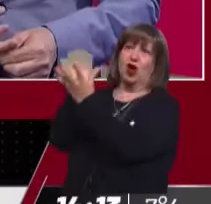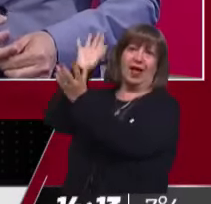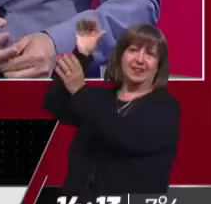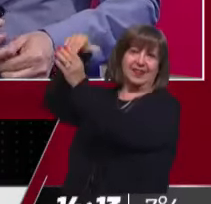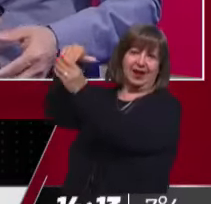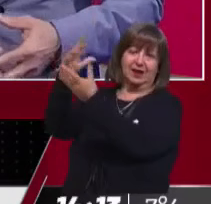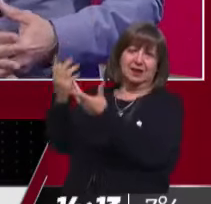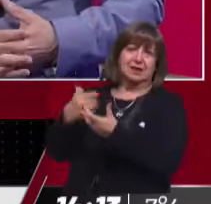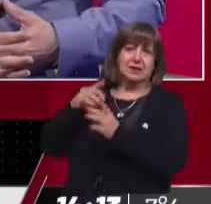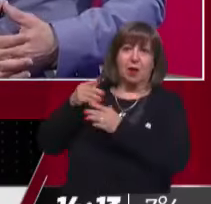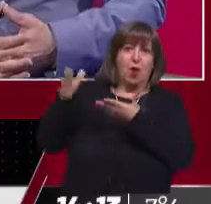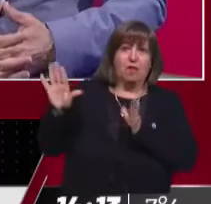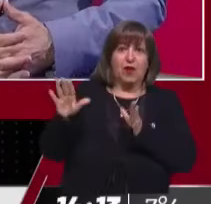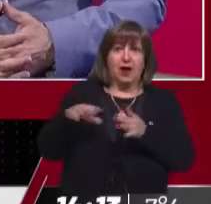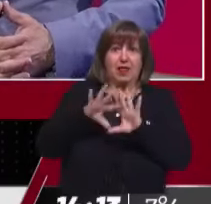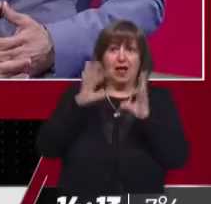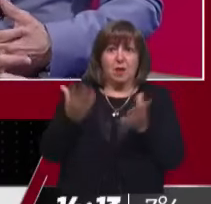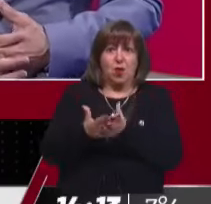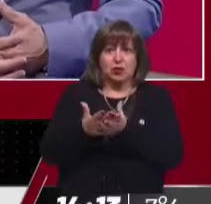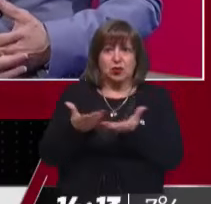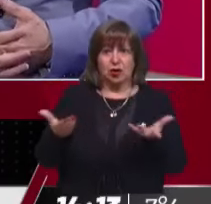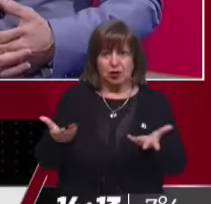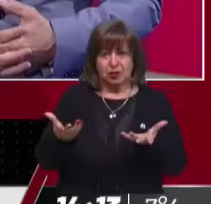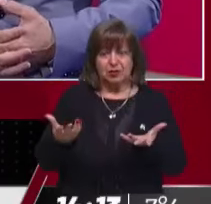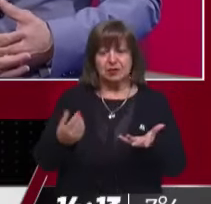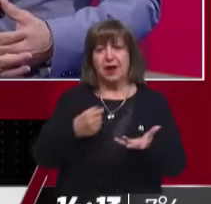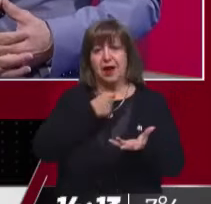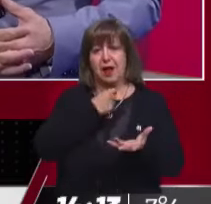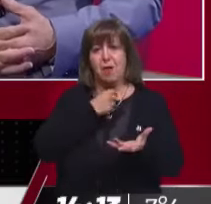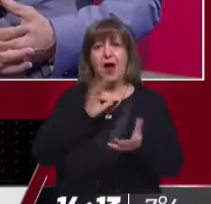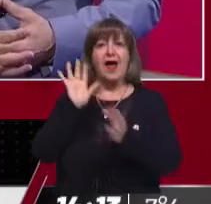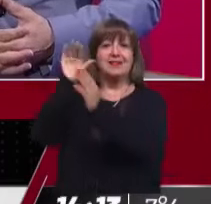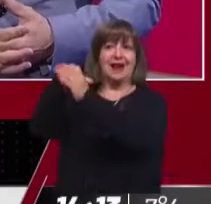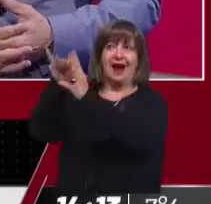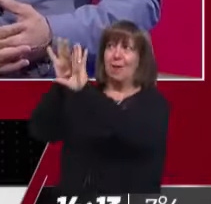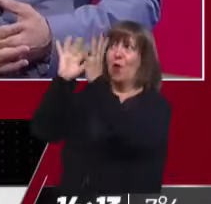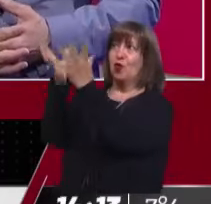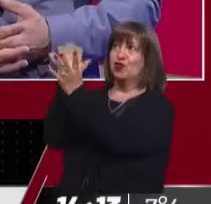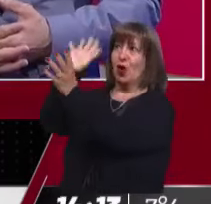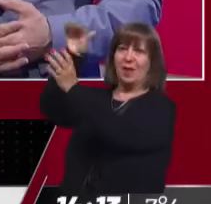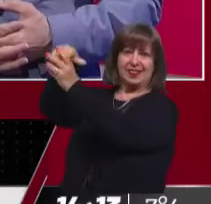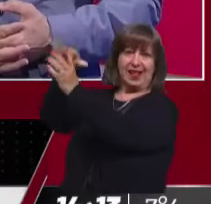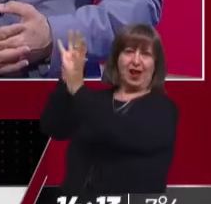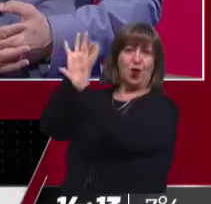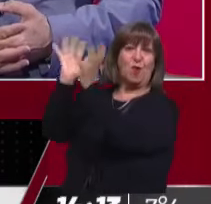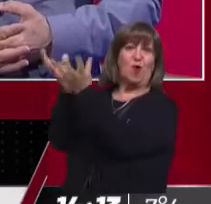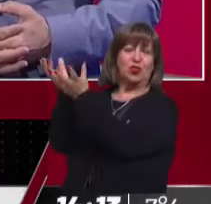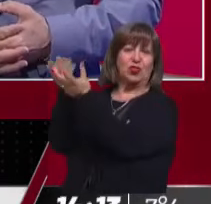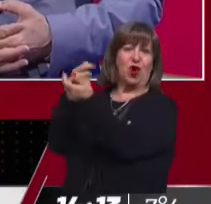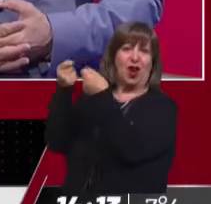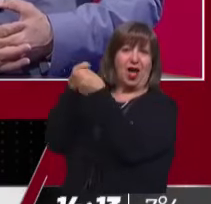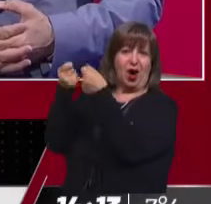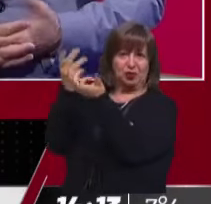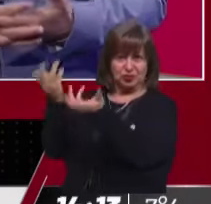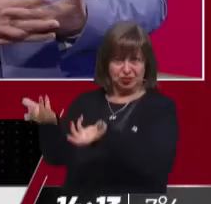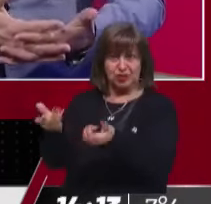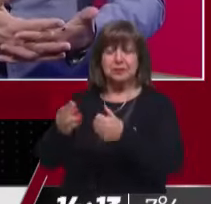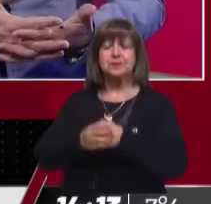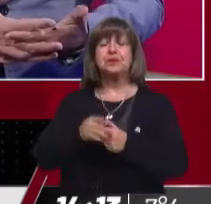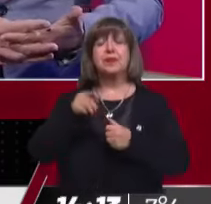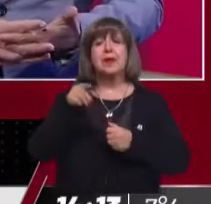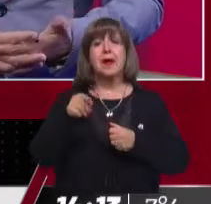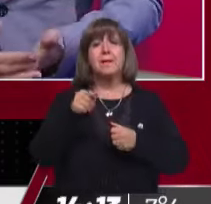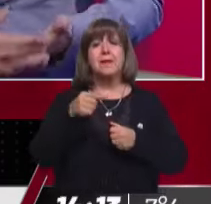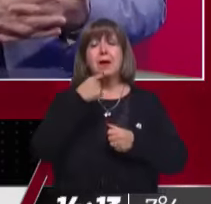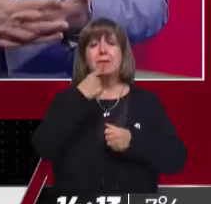que Macri finalmente va a estar, cuando se habló de que no iba a estar presente, ¿y qué más hay confirmado? Bueno, esto es un gesto